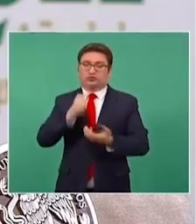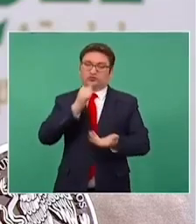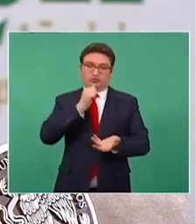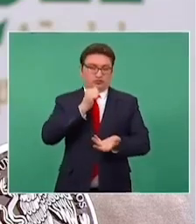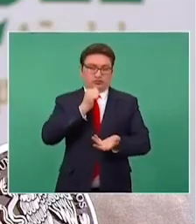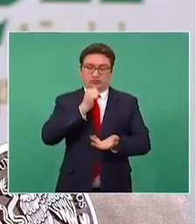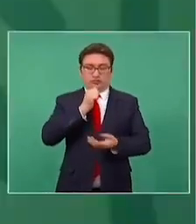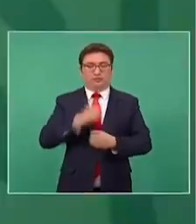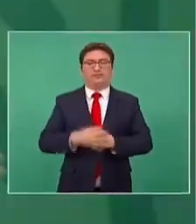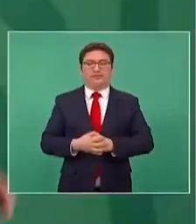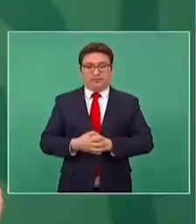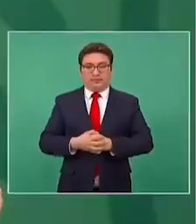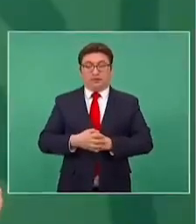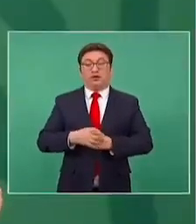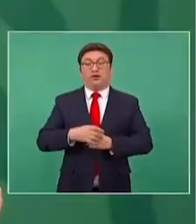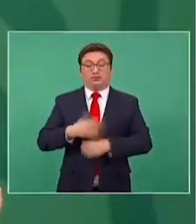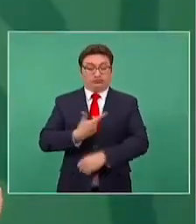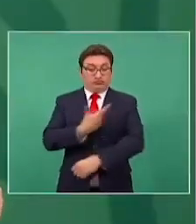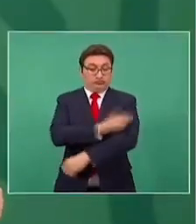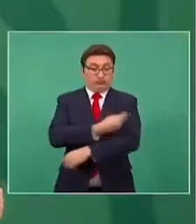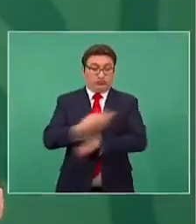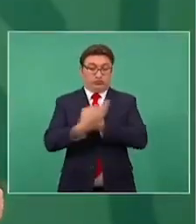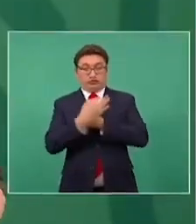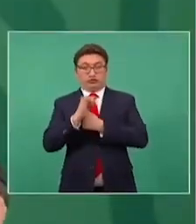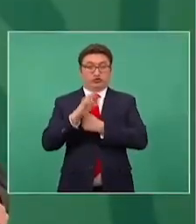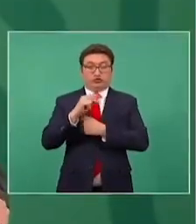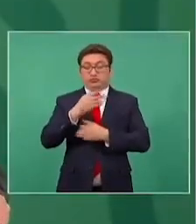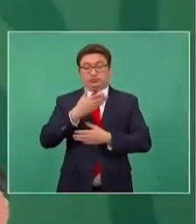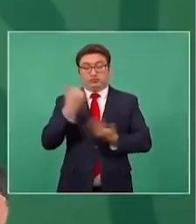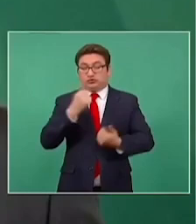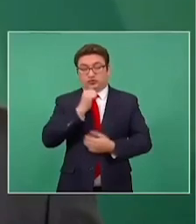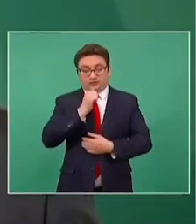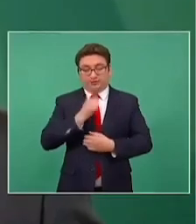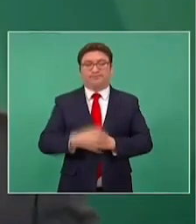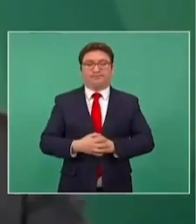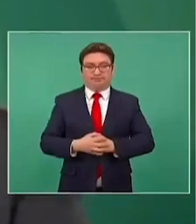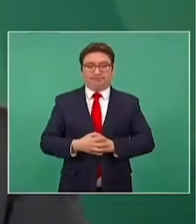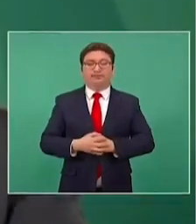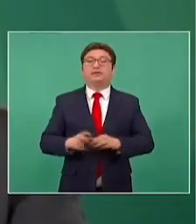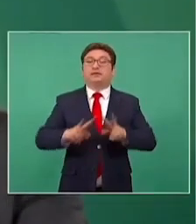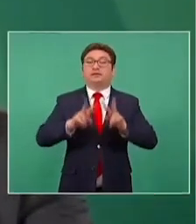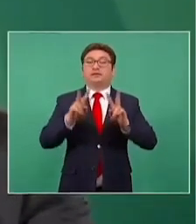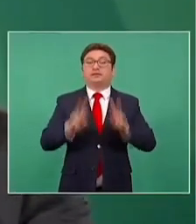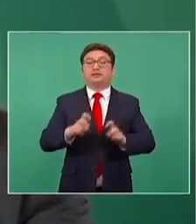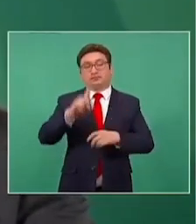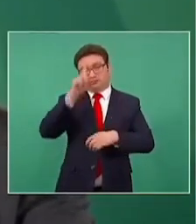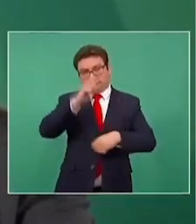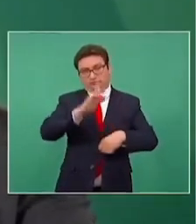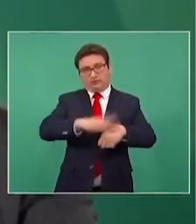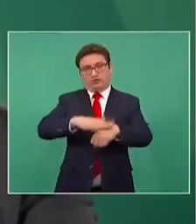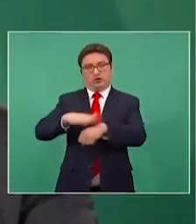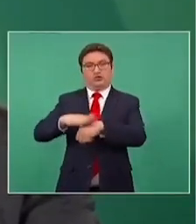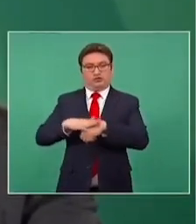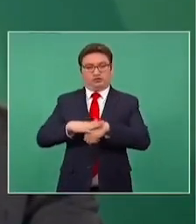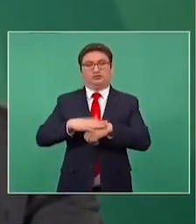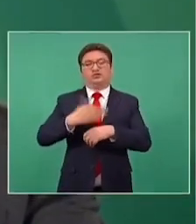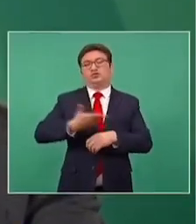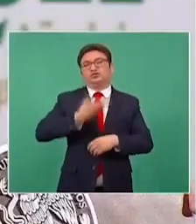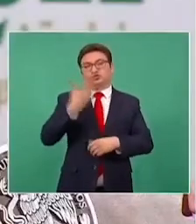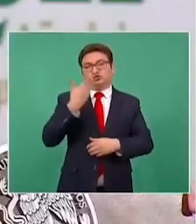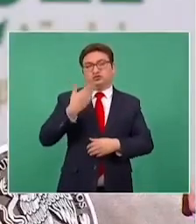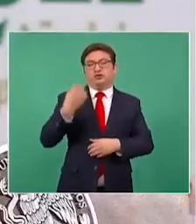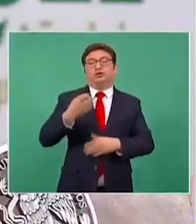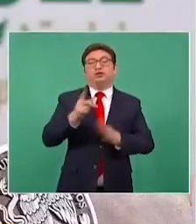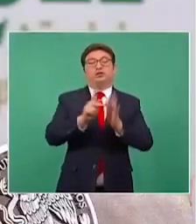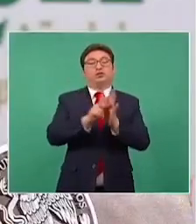no estamos en esa circunstancia, que eso aplica solo para Europa. Pero curioso, durante toda la conferencia que dio el